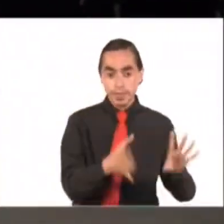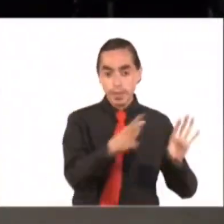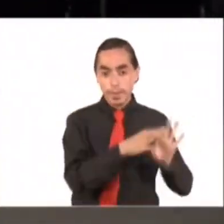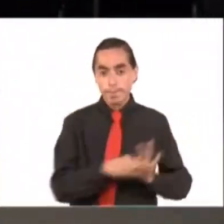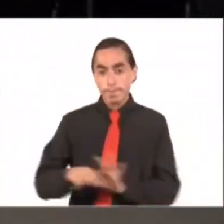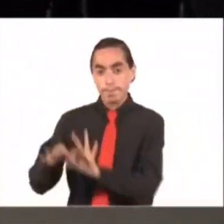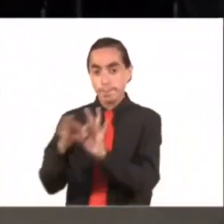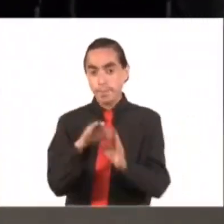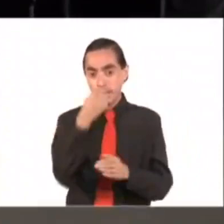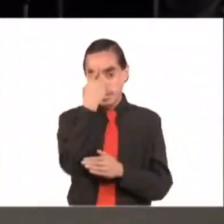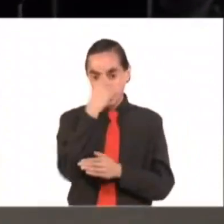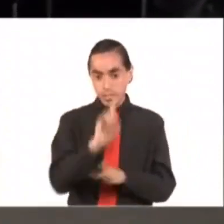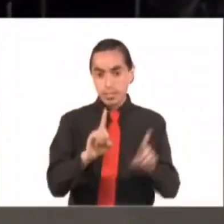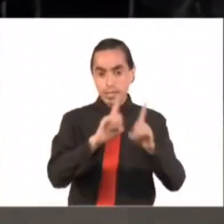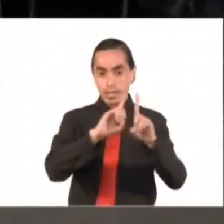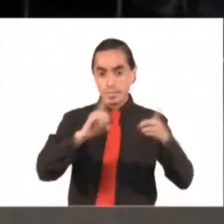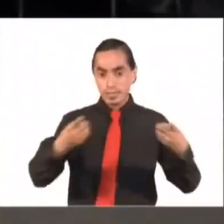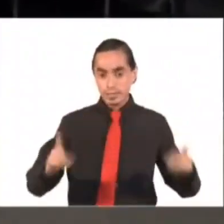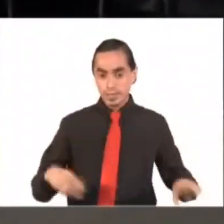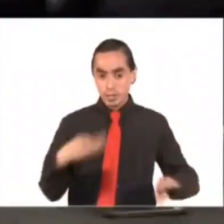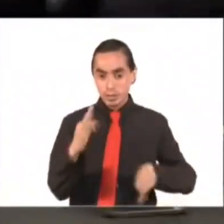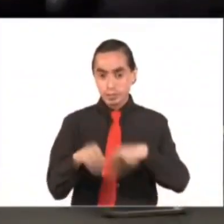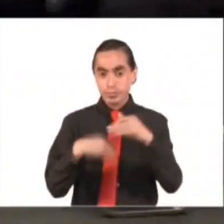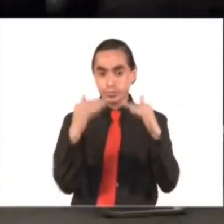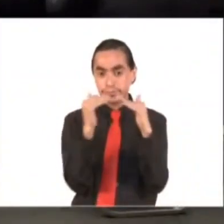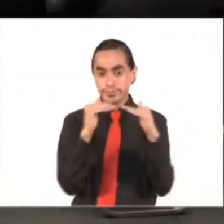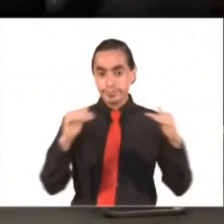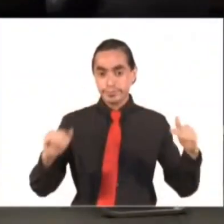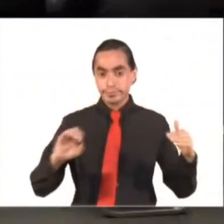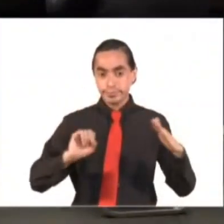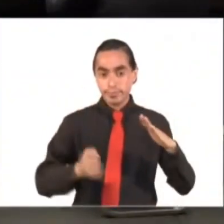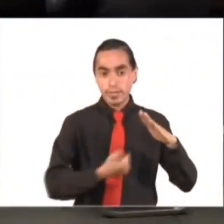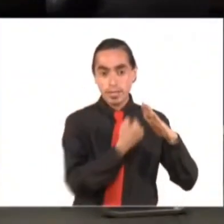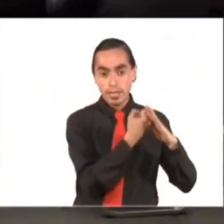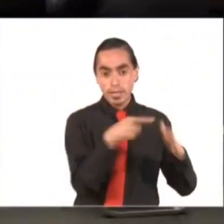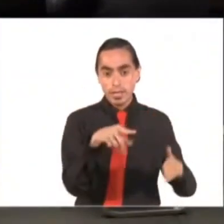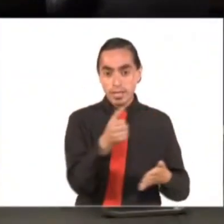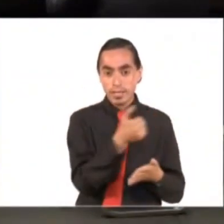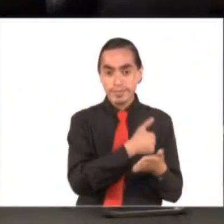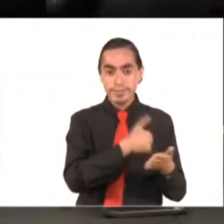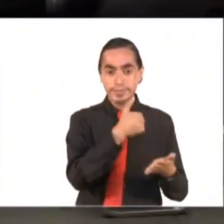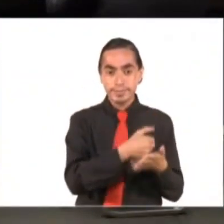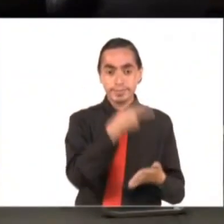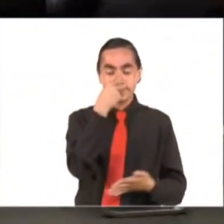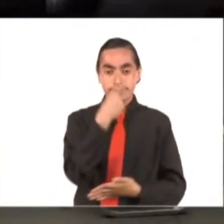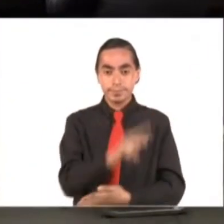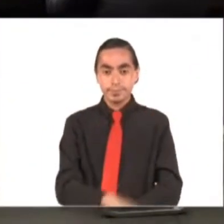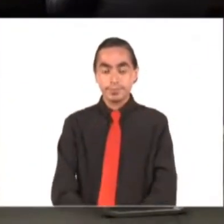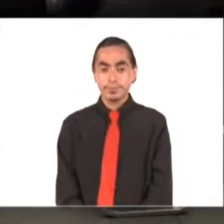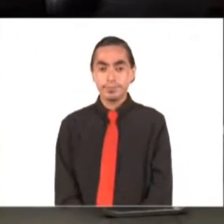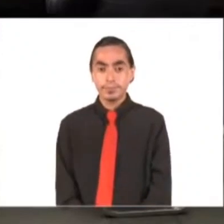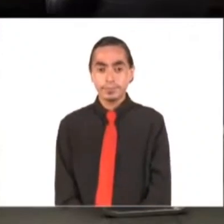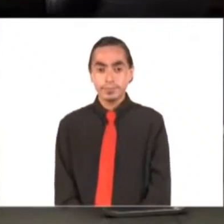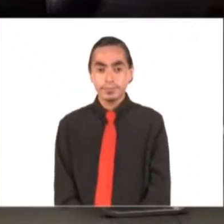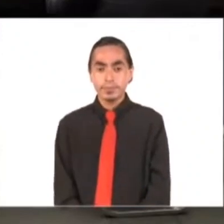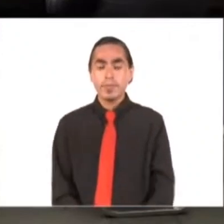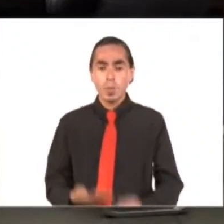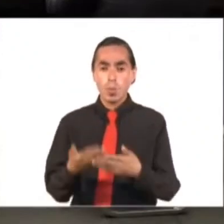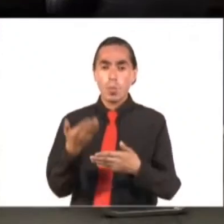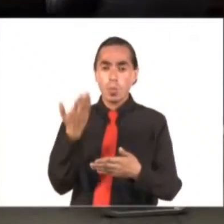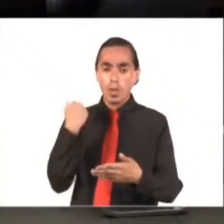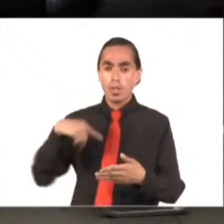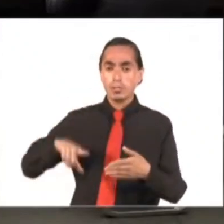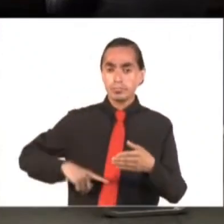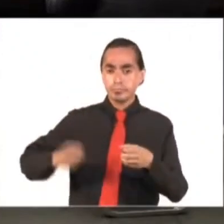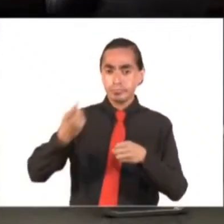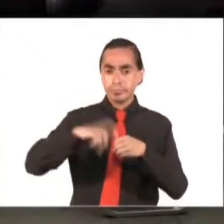para el desarrollo equitativo y sustentable de la Ciudad de México. Desde que entramos al